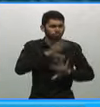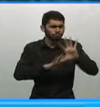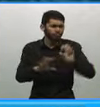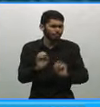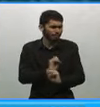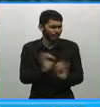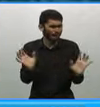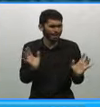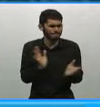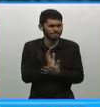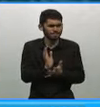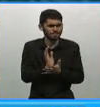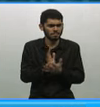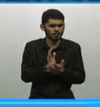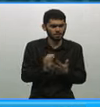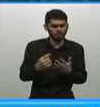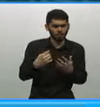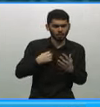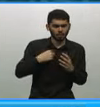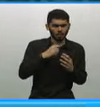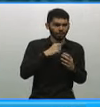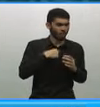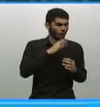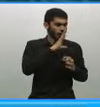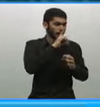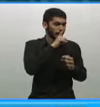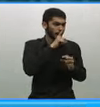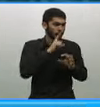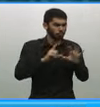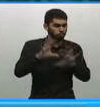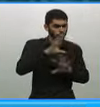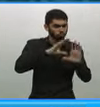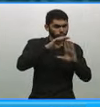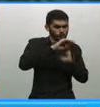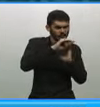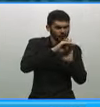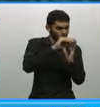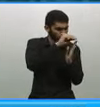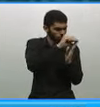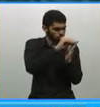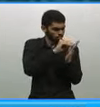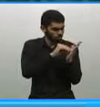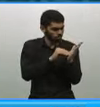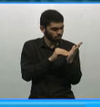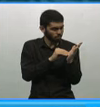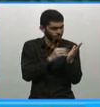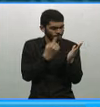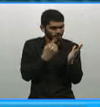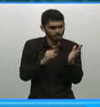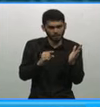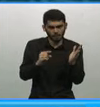estar definiendo una lista para una gira de la selección argentina sin tener la confirmación